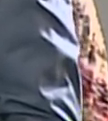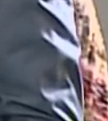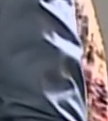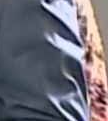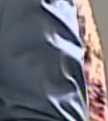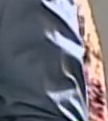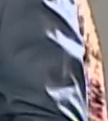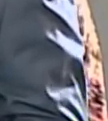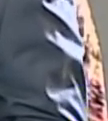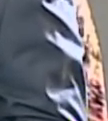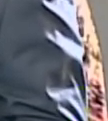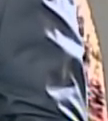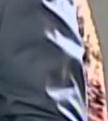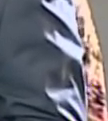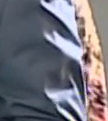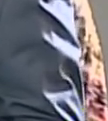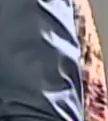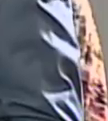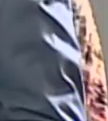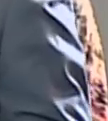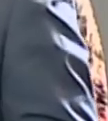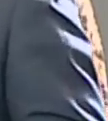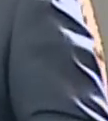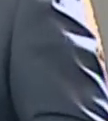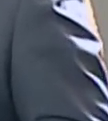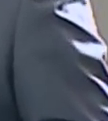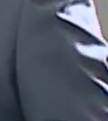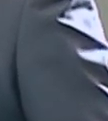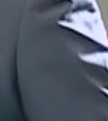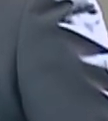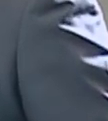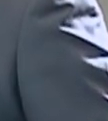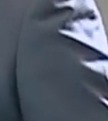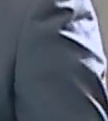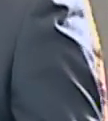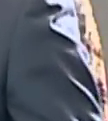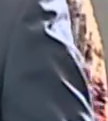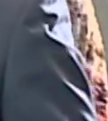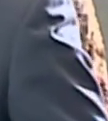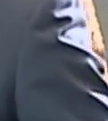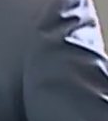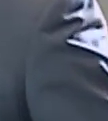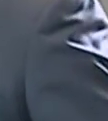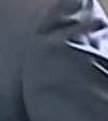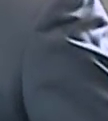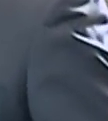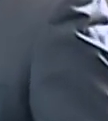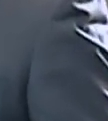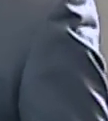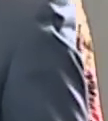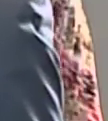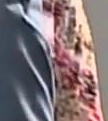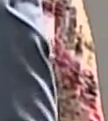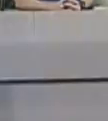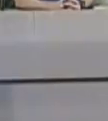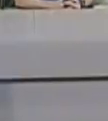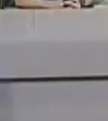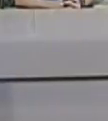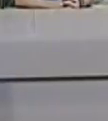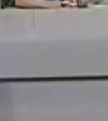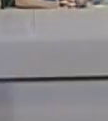se permita la militancia directa, secreta y universal de los nuevos cargos del Partido Socialista Unido de Venezuela. Quisiera saber su opinión al respecto.